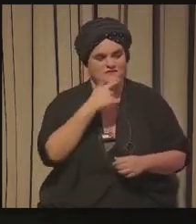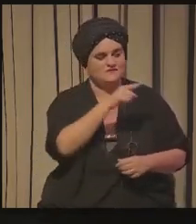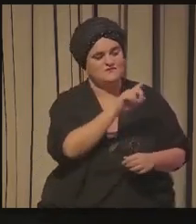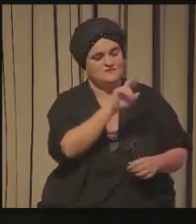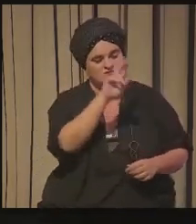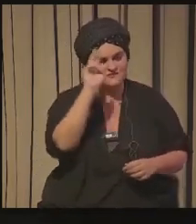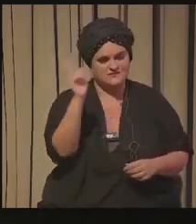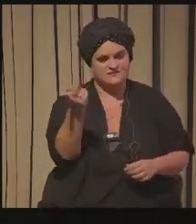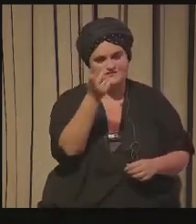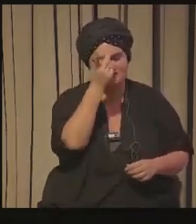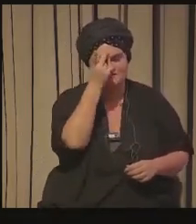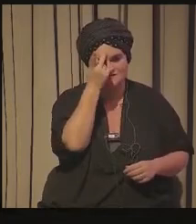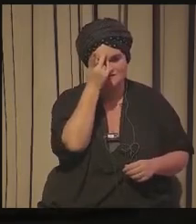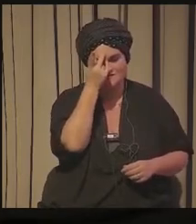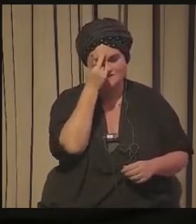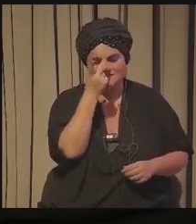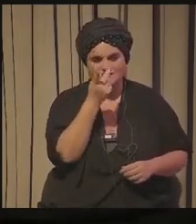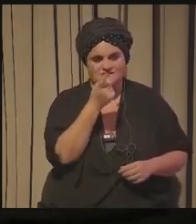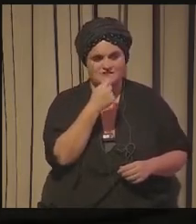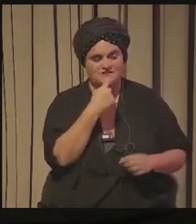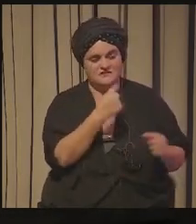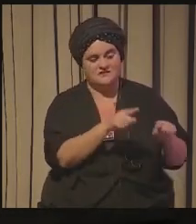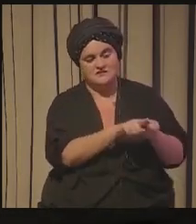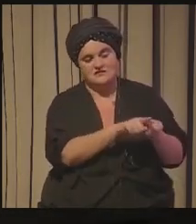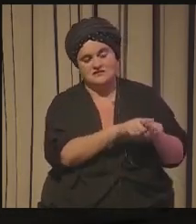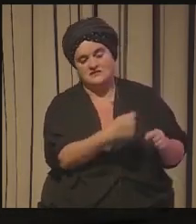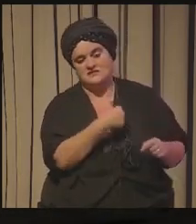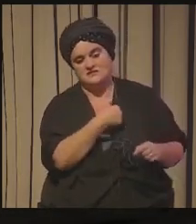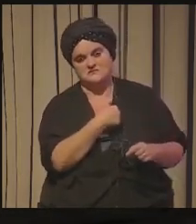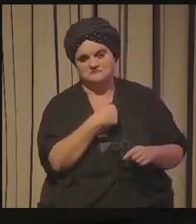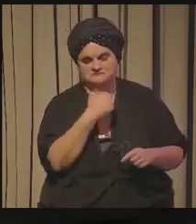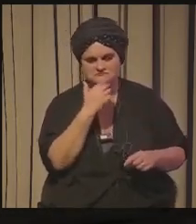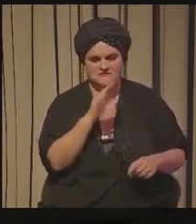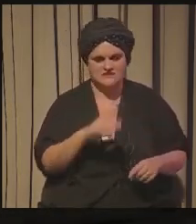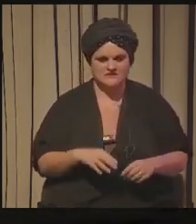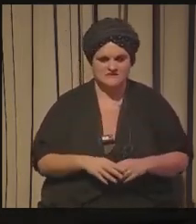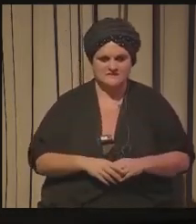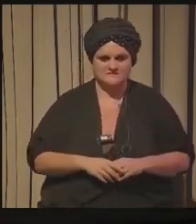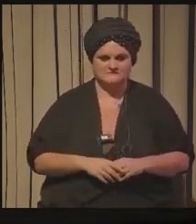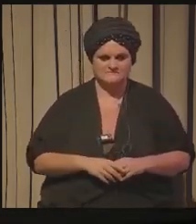vuestro planteamiento. Y la verdad es que me critican bastante.